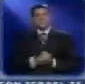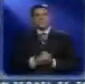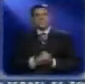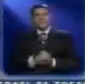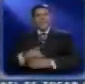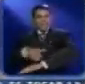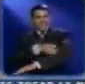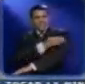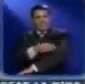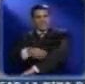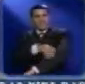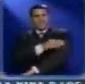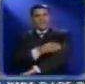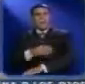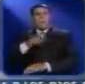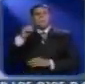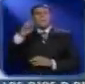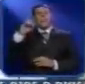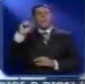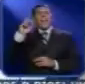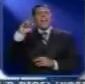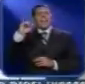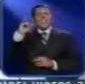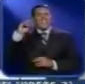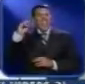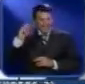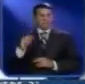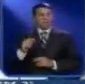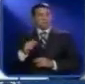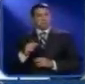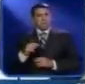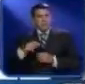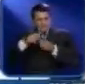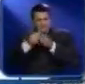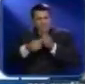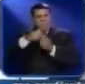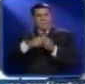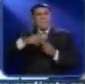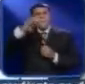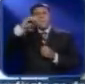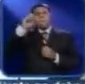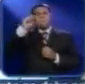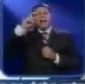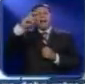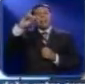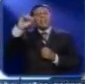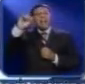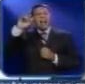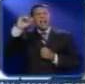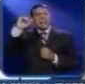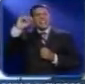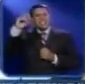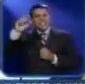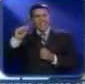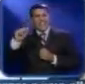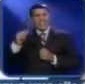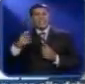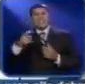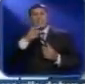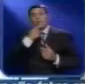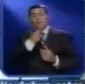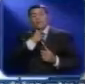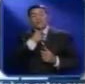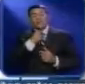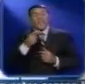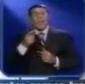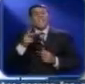Envoltura de mandarina. La envoltura de mandarina es un tratamiento para hidratar la piel del cuerpo. Es rica en vitamina C, por